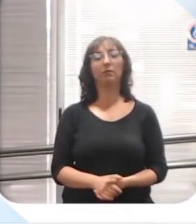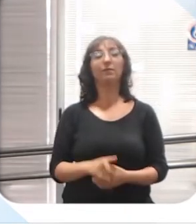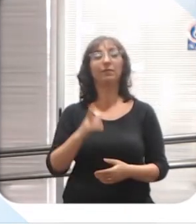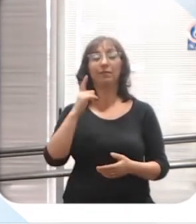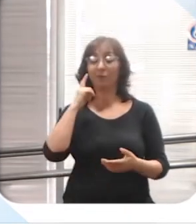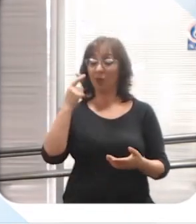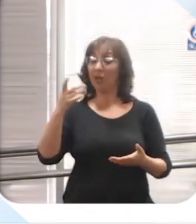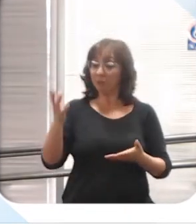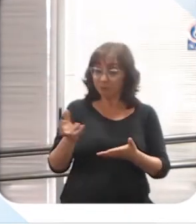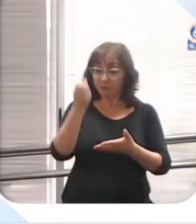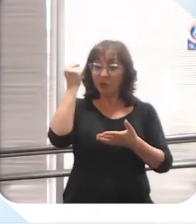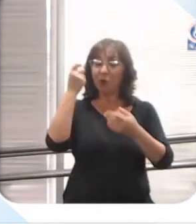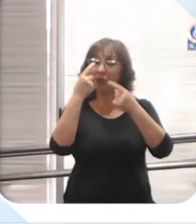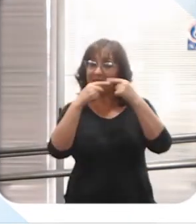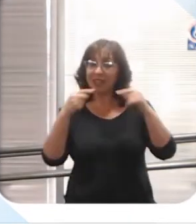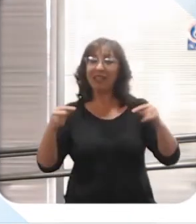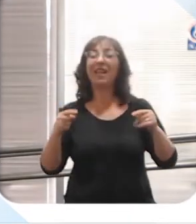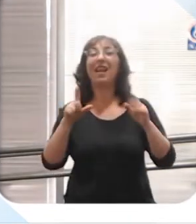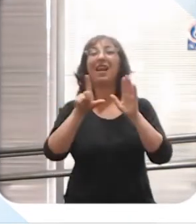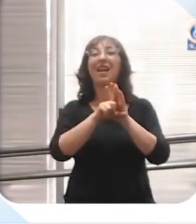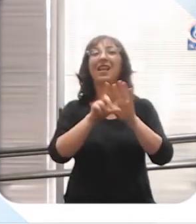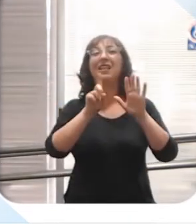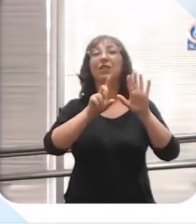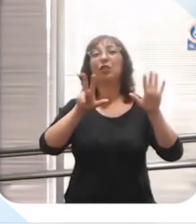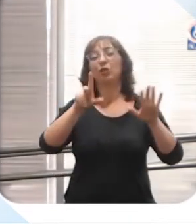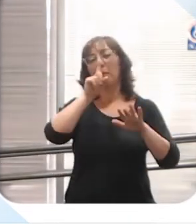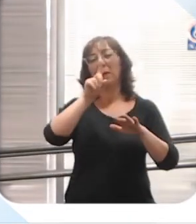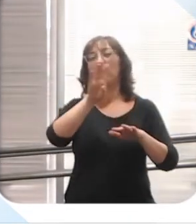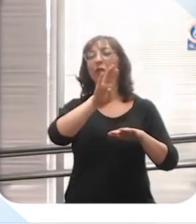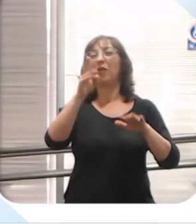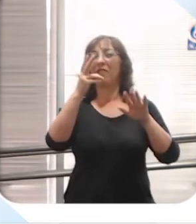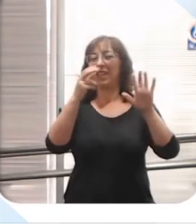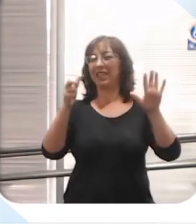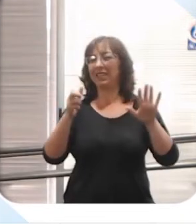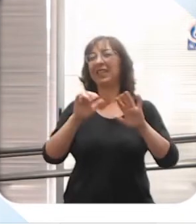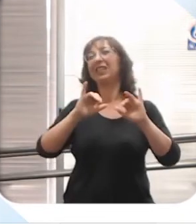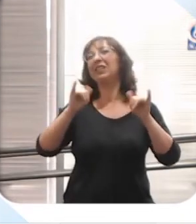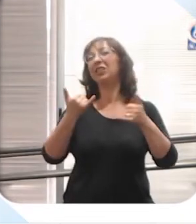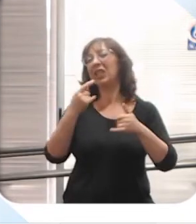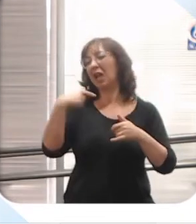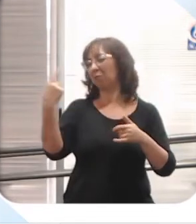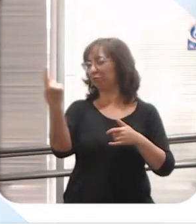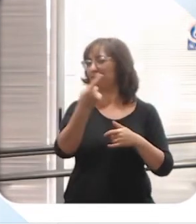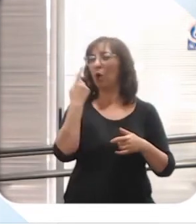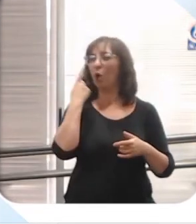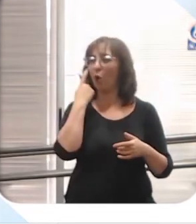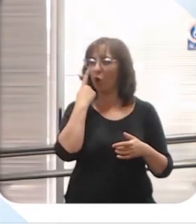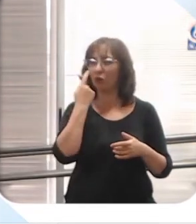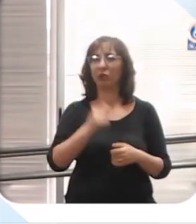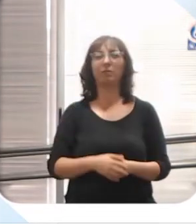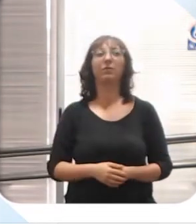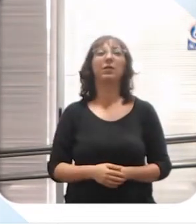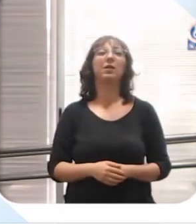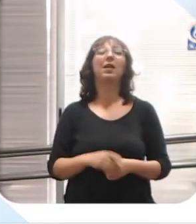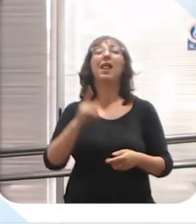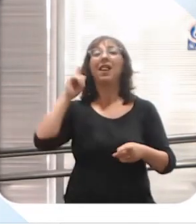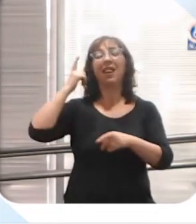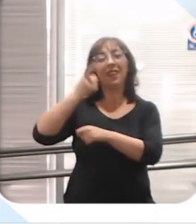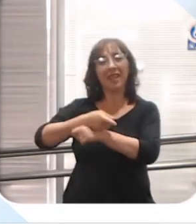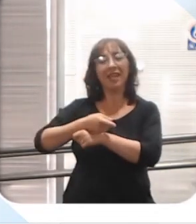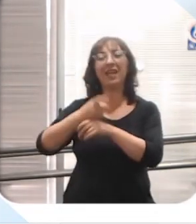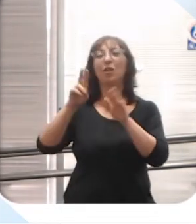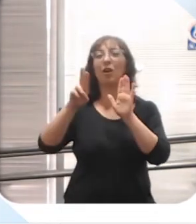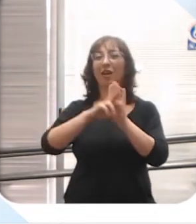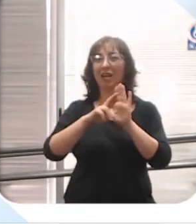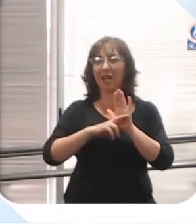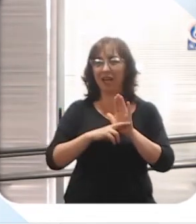Encontré distintas cosas. La ley 18.426, que probablemente algunos de ustedes la conocen, el decreto que la